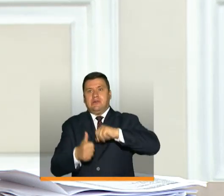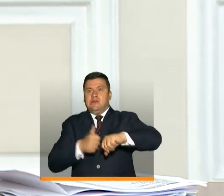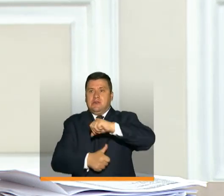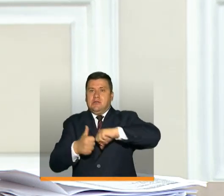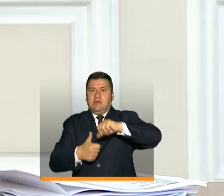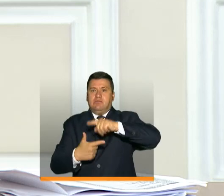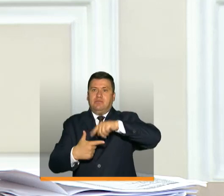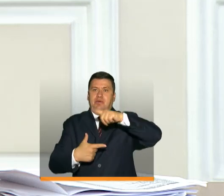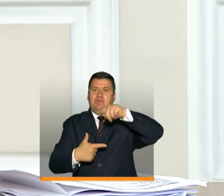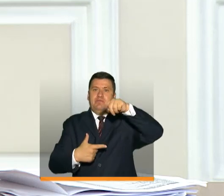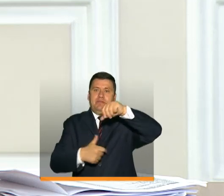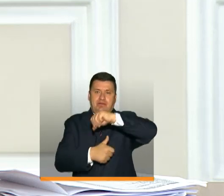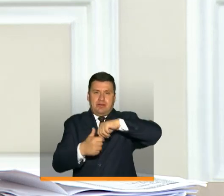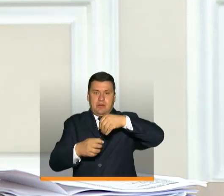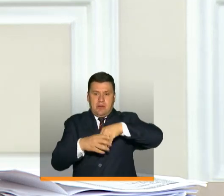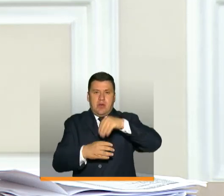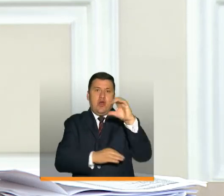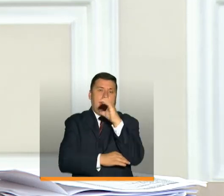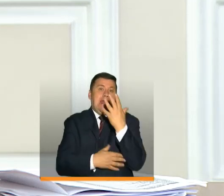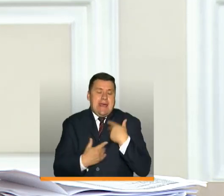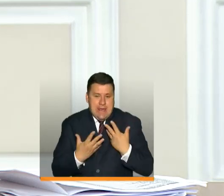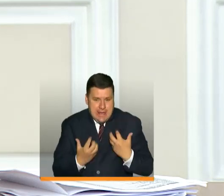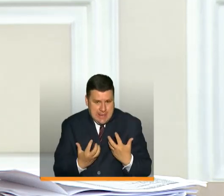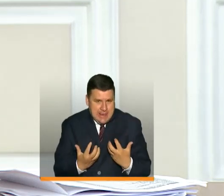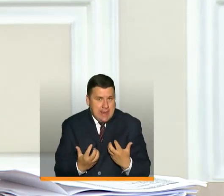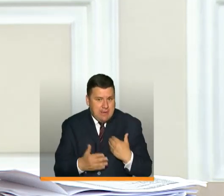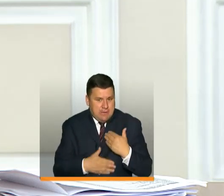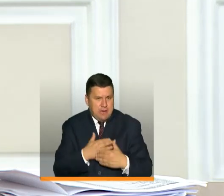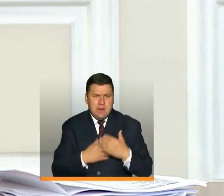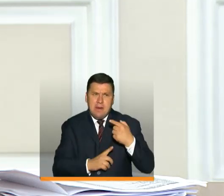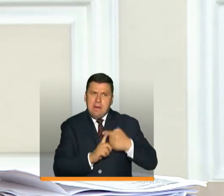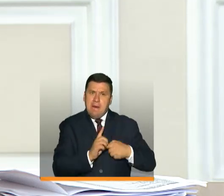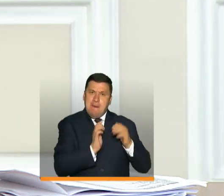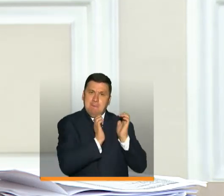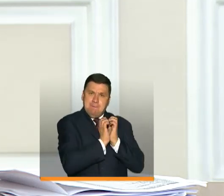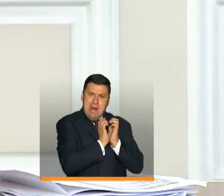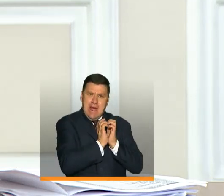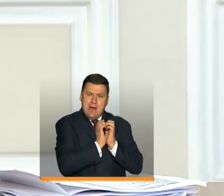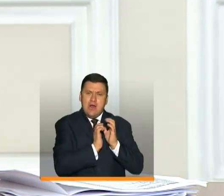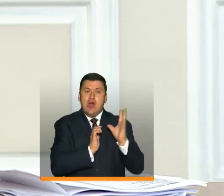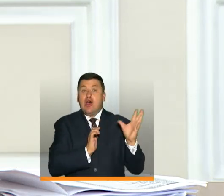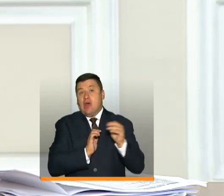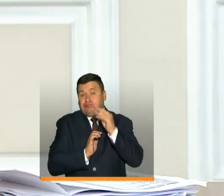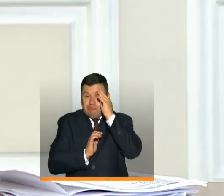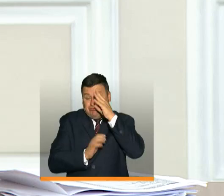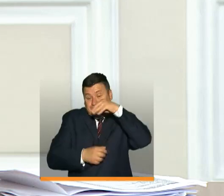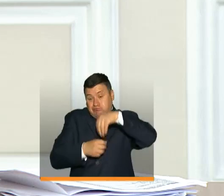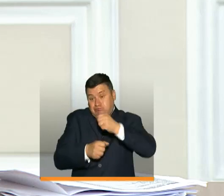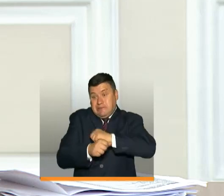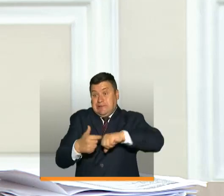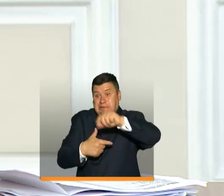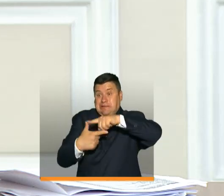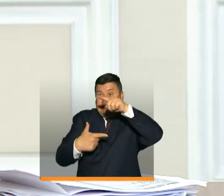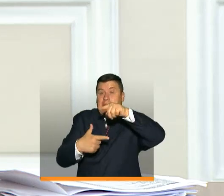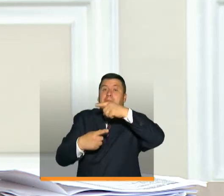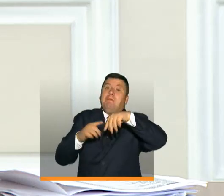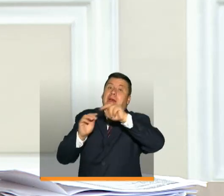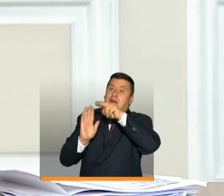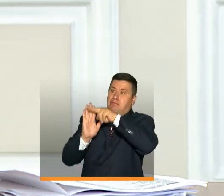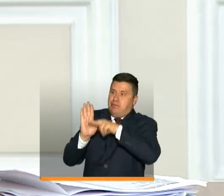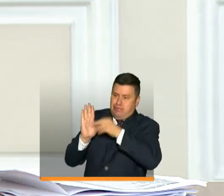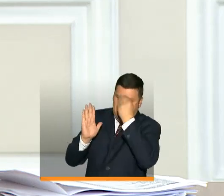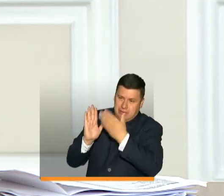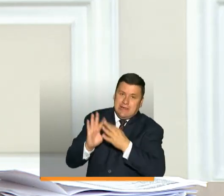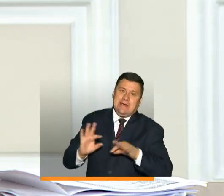esta reactivación pues es lo que hemos venido desarrollando desde el mes de mayo con todos los protocolos que se adoptaron. Acá hay una cosa